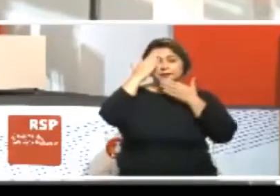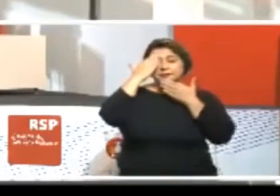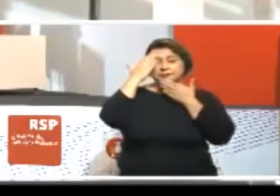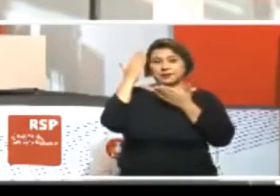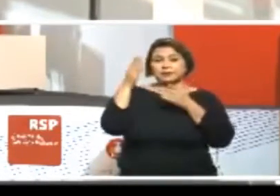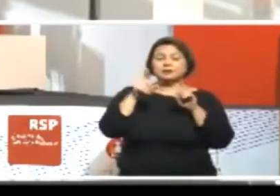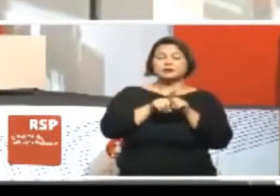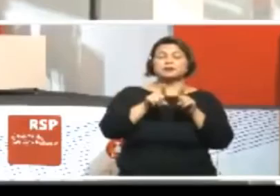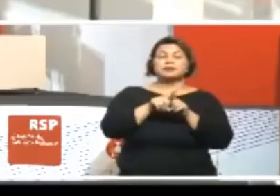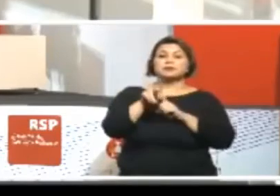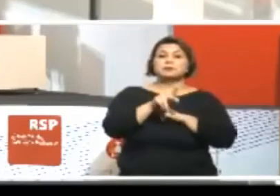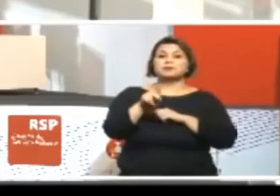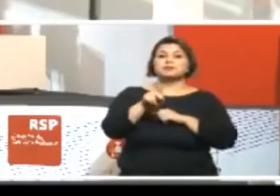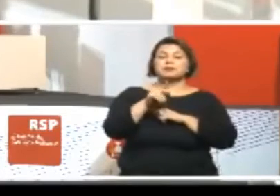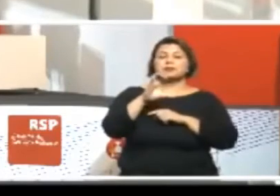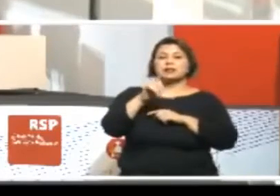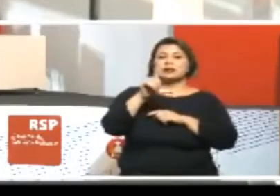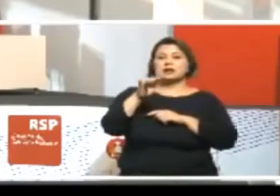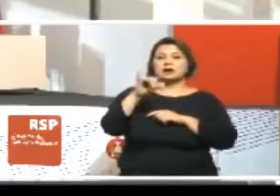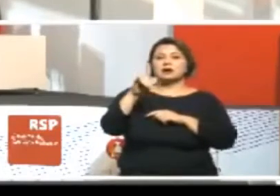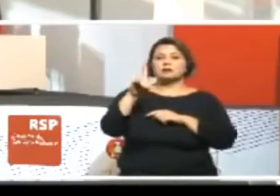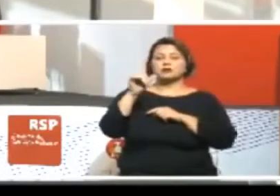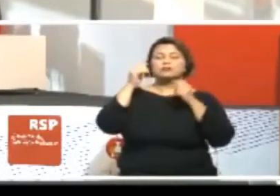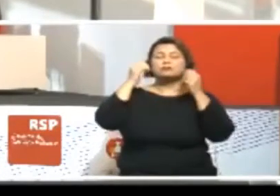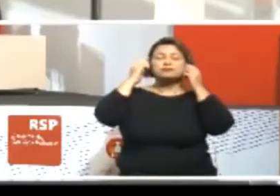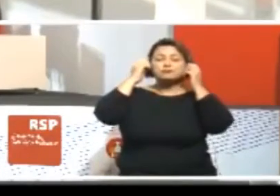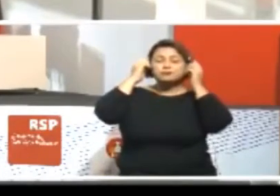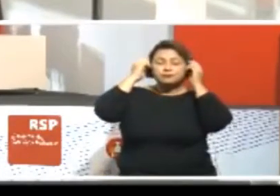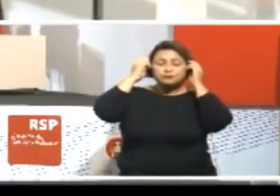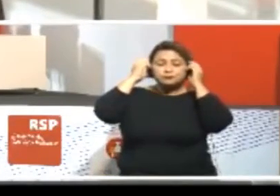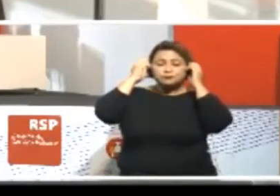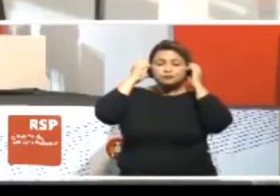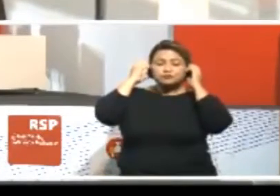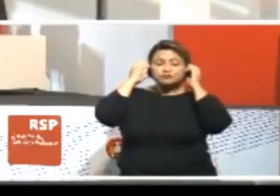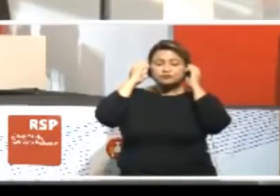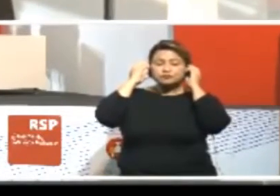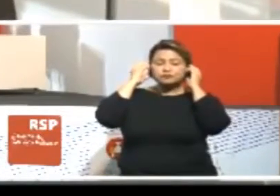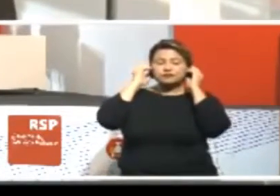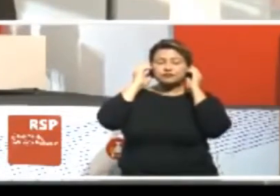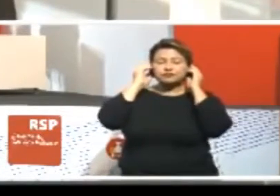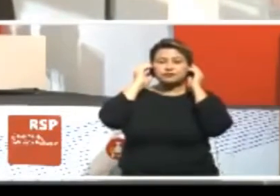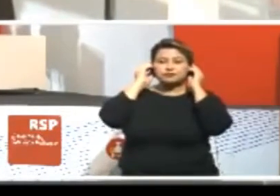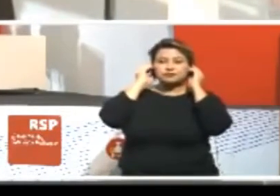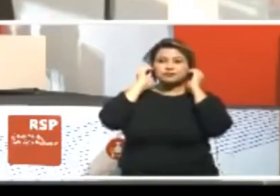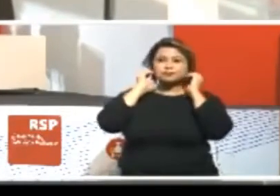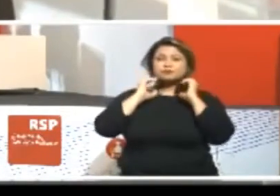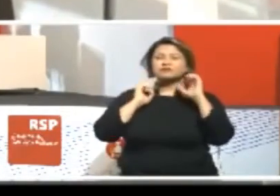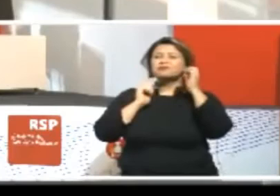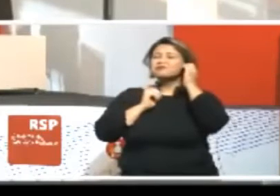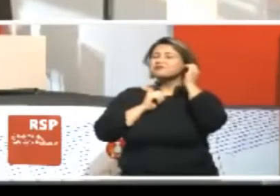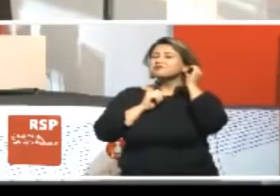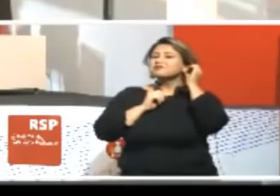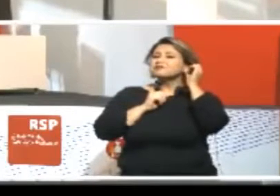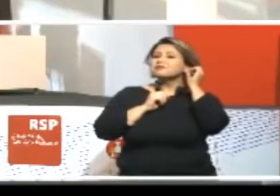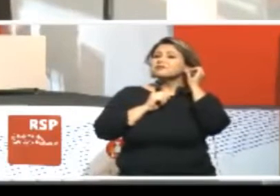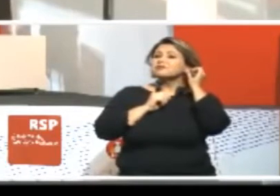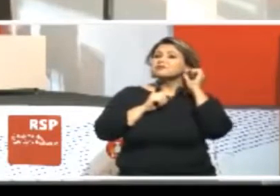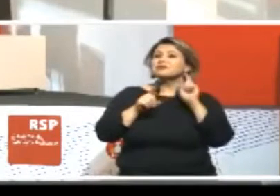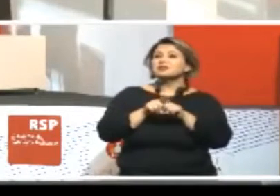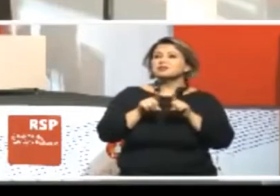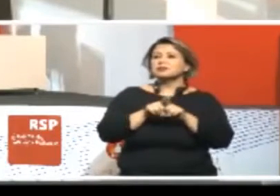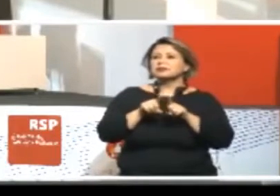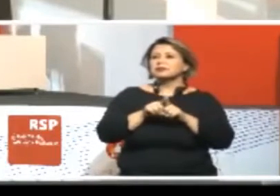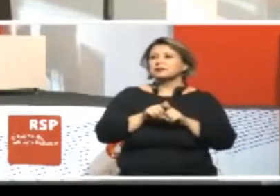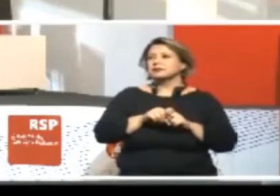Profesora Cláudia, a professora Cláudia é da Universidade de Indiana, como nós vimos anteriormente, doutora em